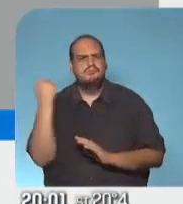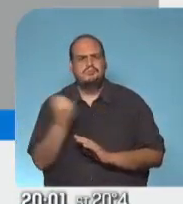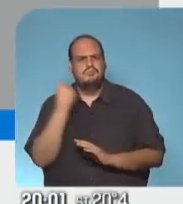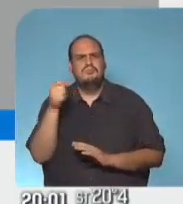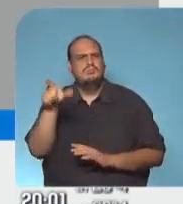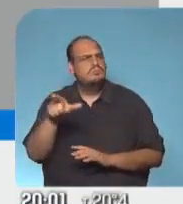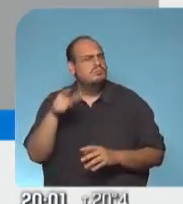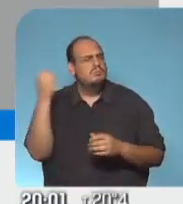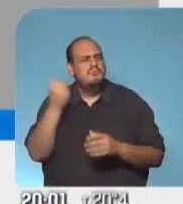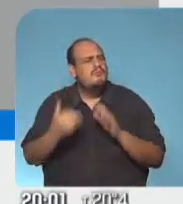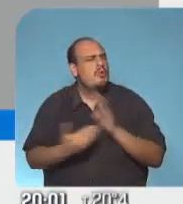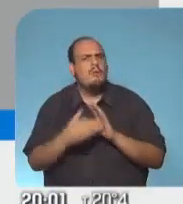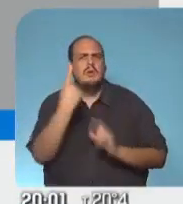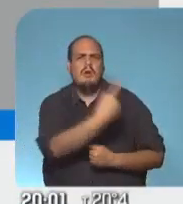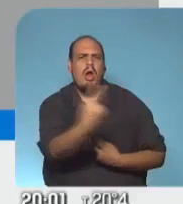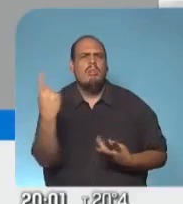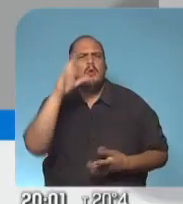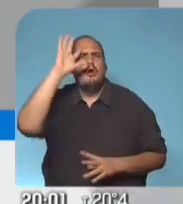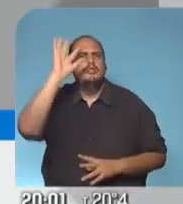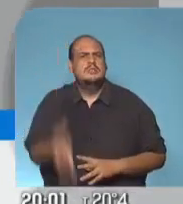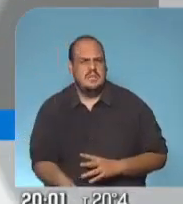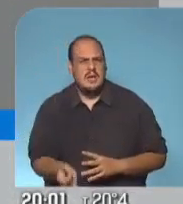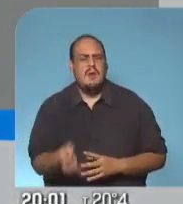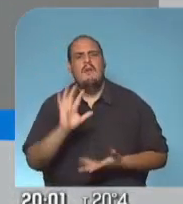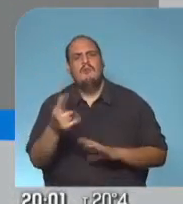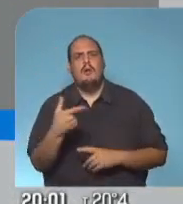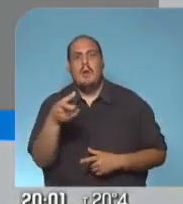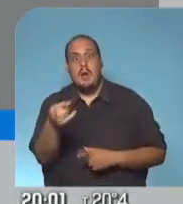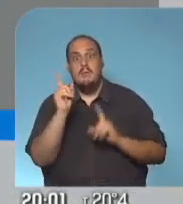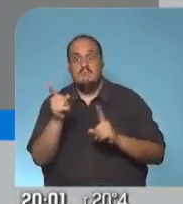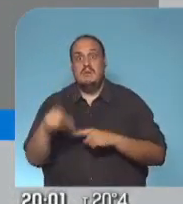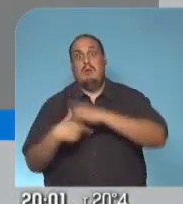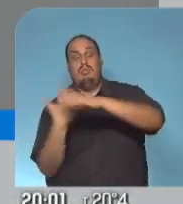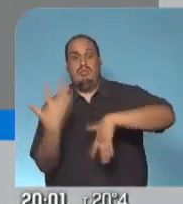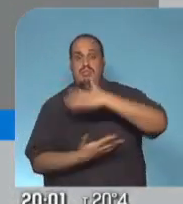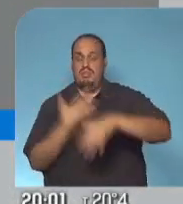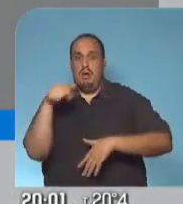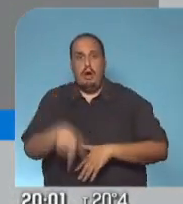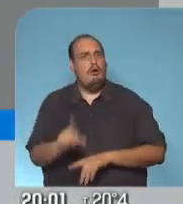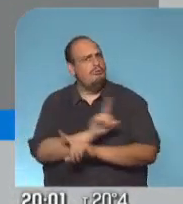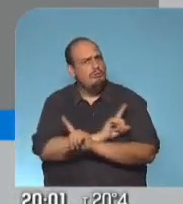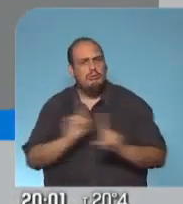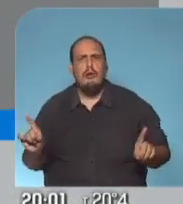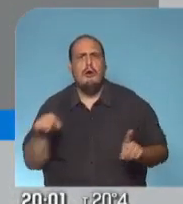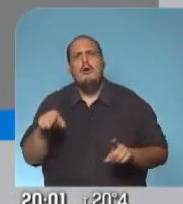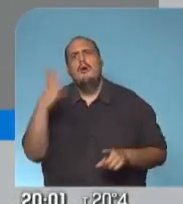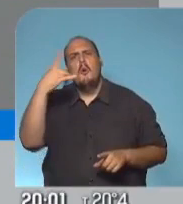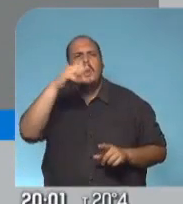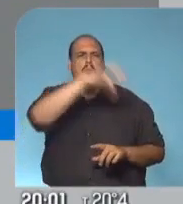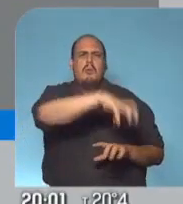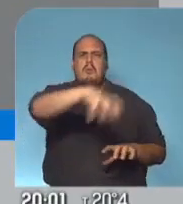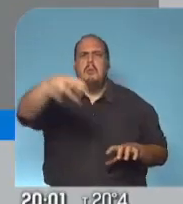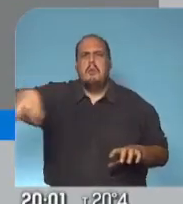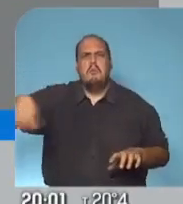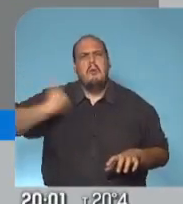trascendental, es fundamental que cada uno sepa para que no se genere lo que se ha generado hoy en tantos bancos de la